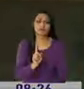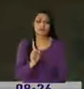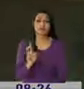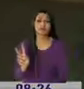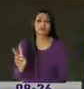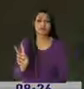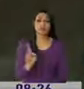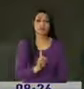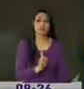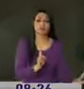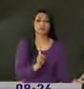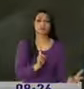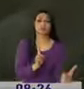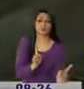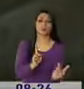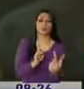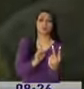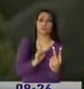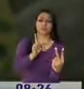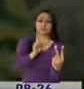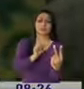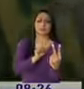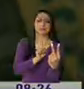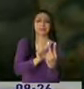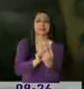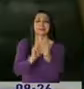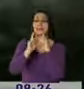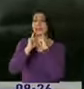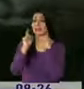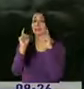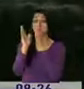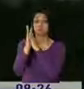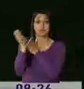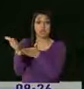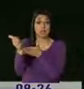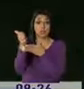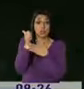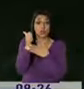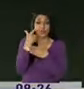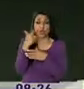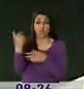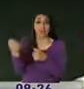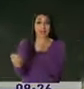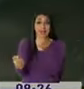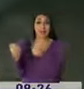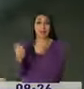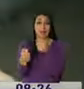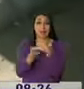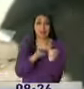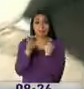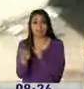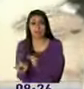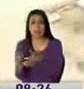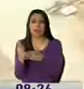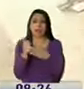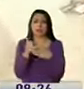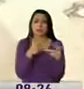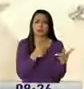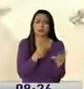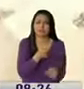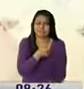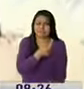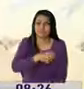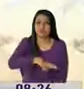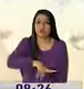acá y me esperaron abajo en la esquina. Pedí ayuda a un señor que venía en un carro y me lancé a que me ayude. Y el señor